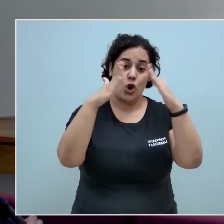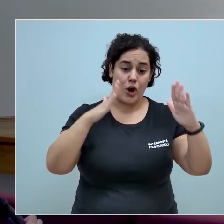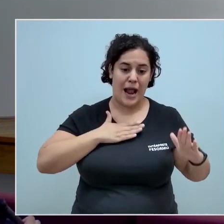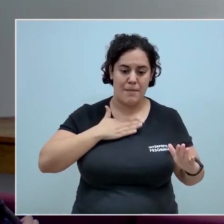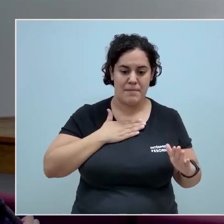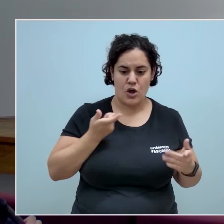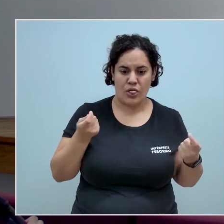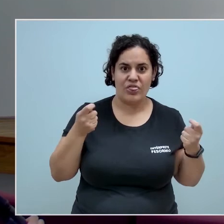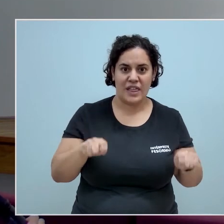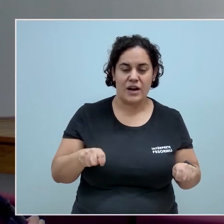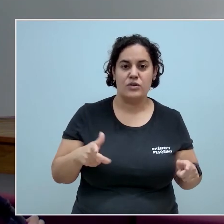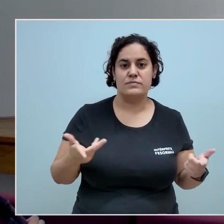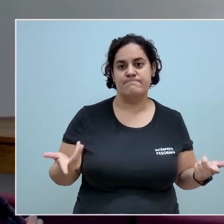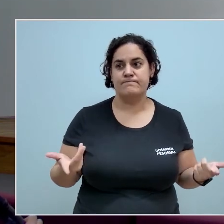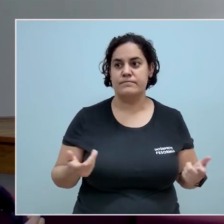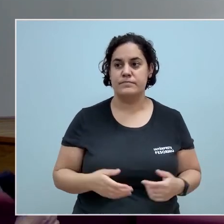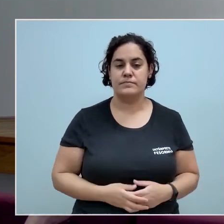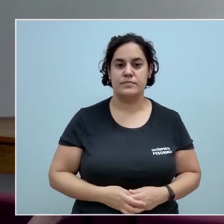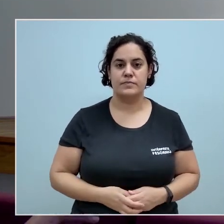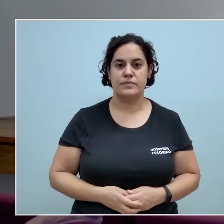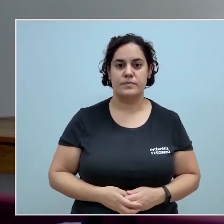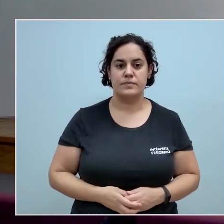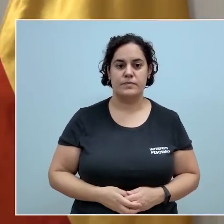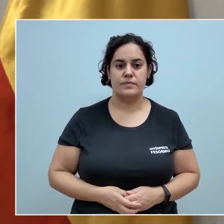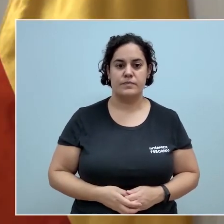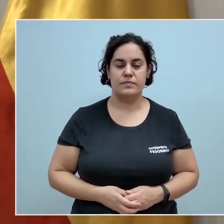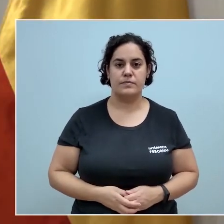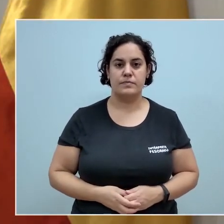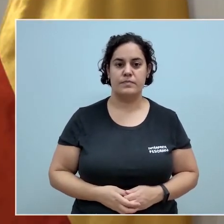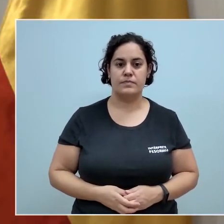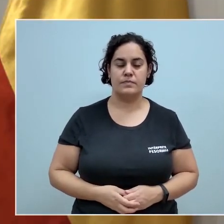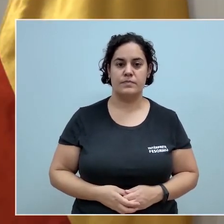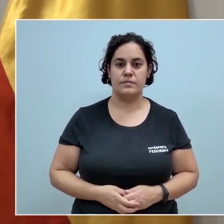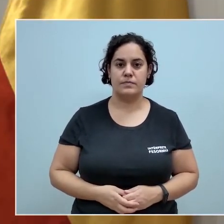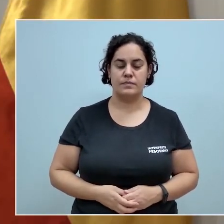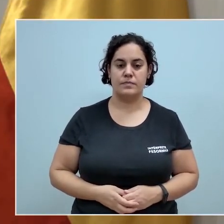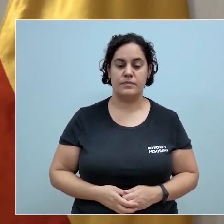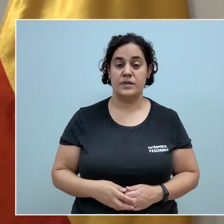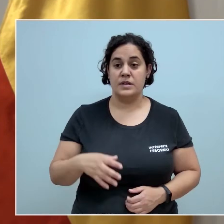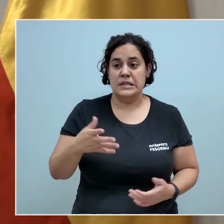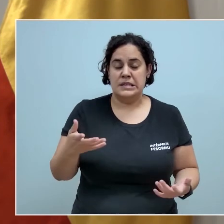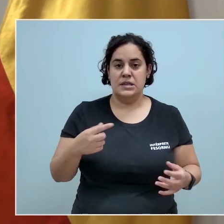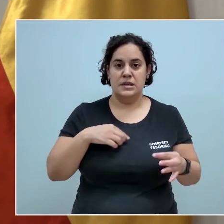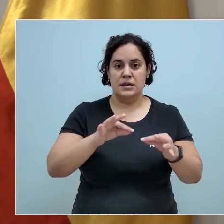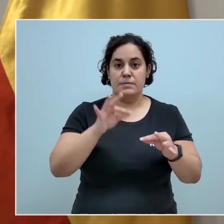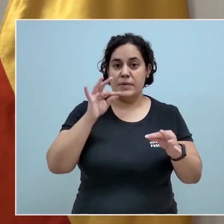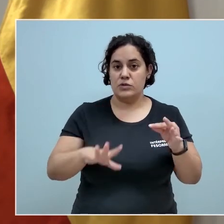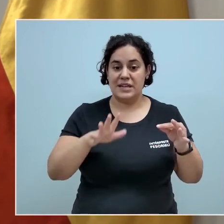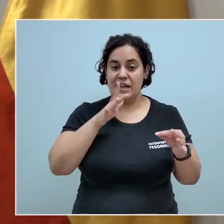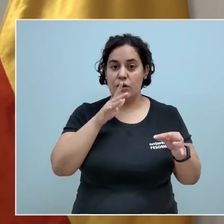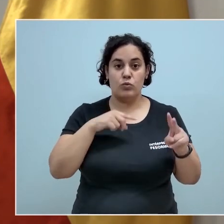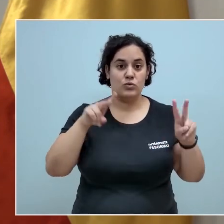los locales en zonas de interior, etcétera, claro. Pues es que, desgraciadamente, ahora mismo esto no es un